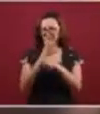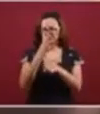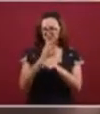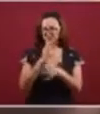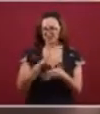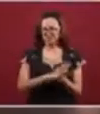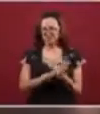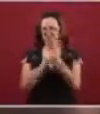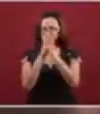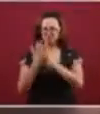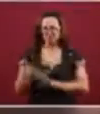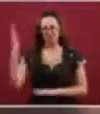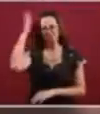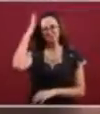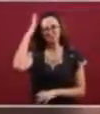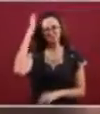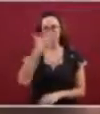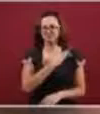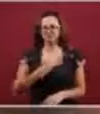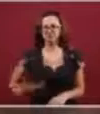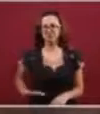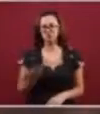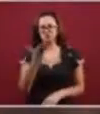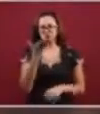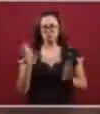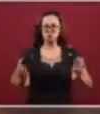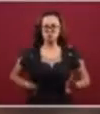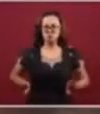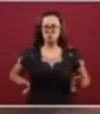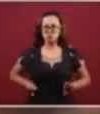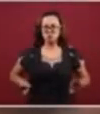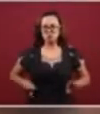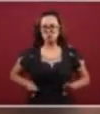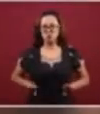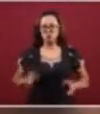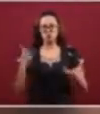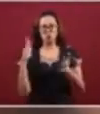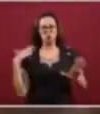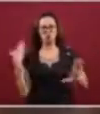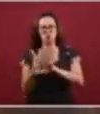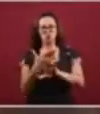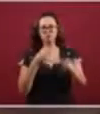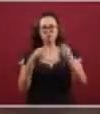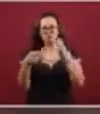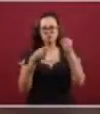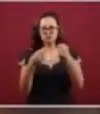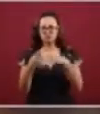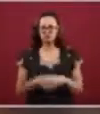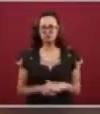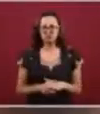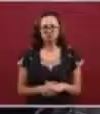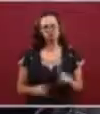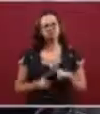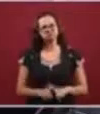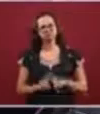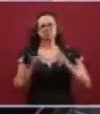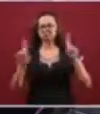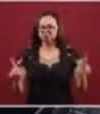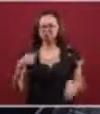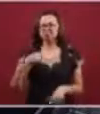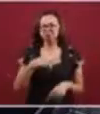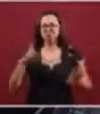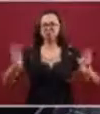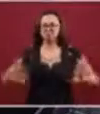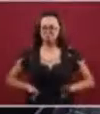cuarta transformación que encabeza el presidente, esa actitud que no solamente está tomando con los medios de comunicación? No, al contrario, estoy tomando